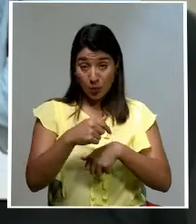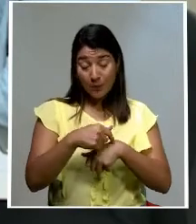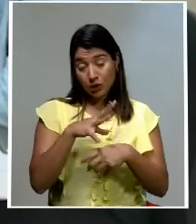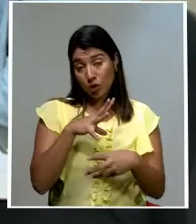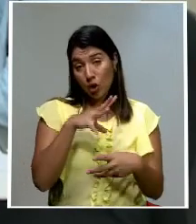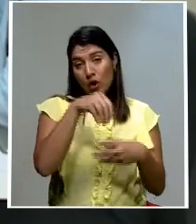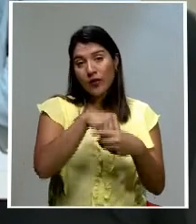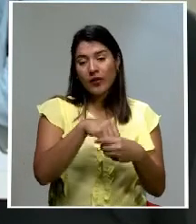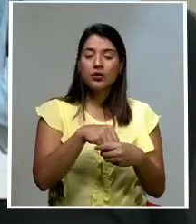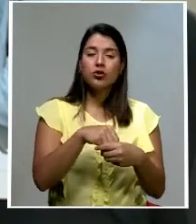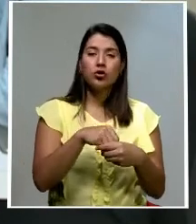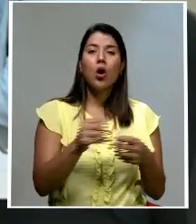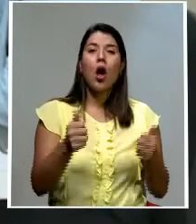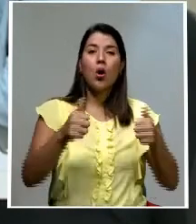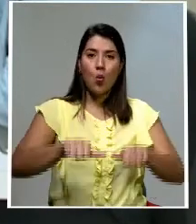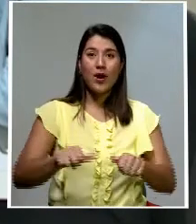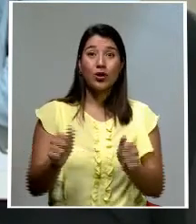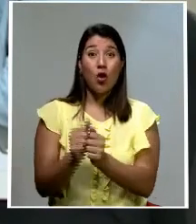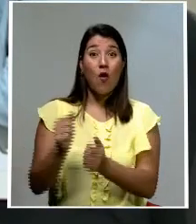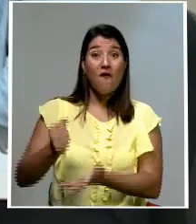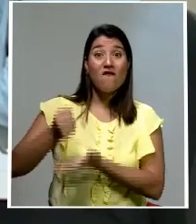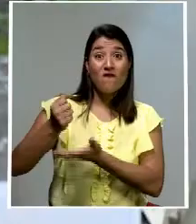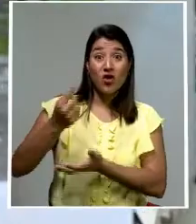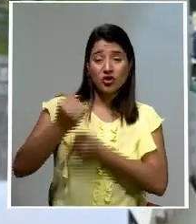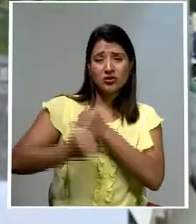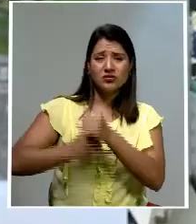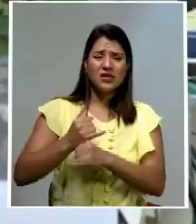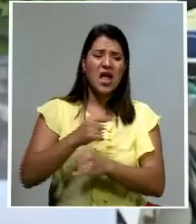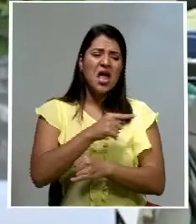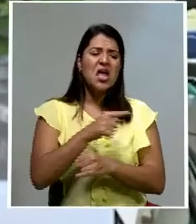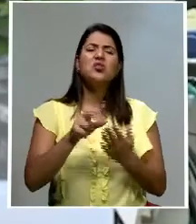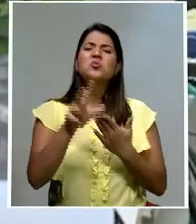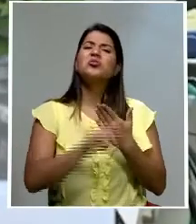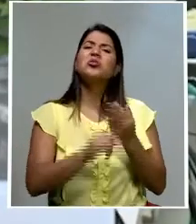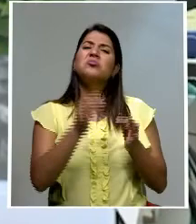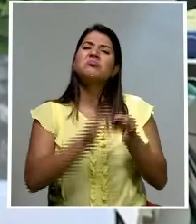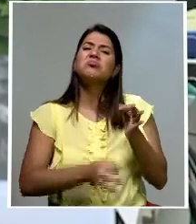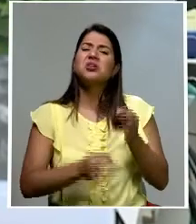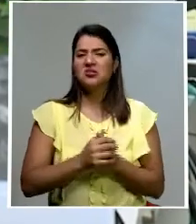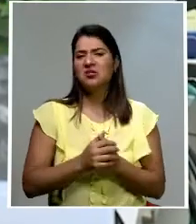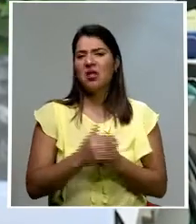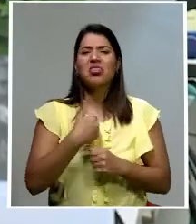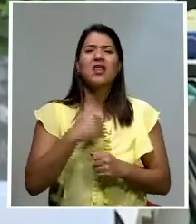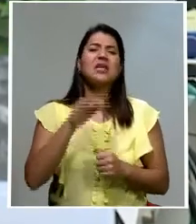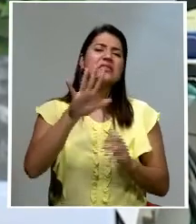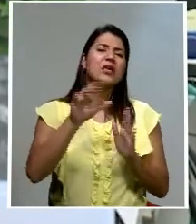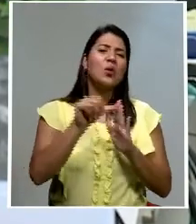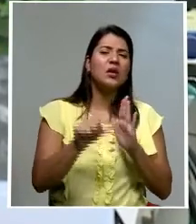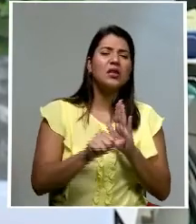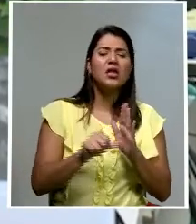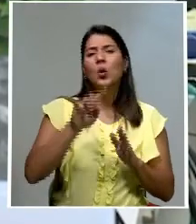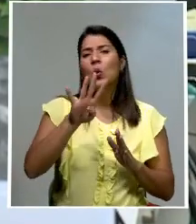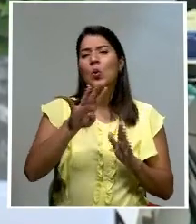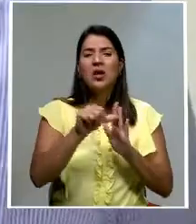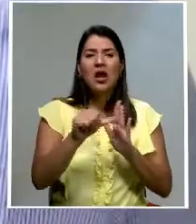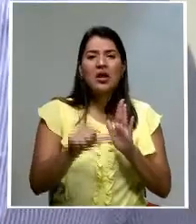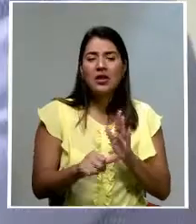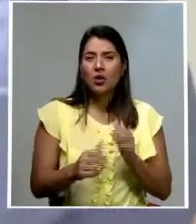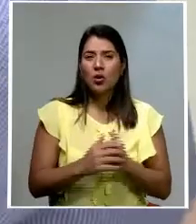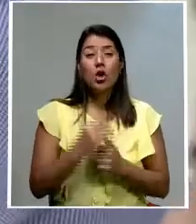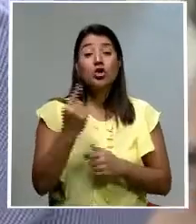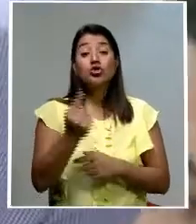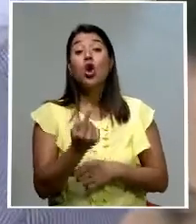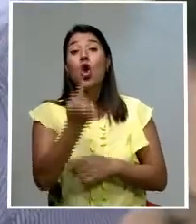de esa agenda del fondo son proyectos relativamente sencillos, son proyectos de 5 artículos, 4 artículos. Solamente